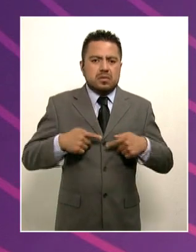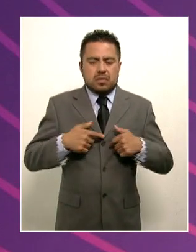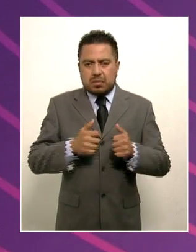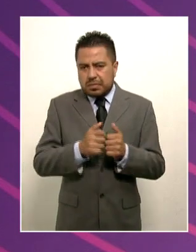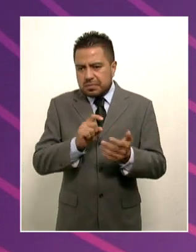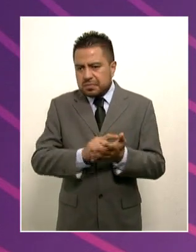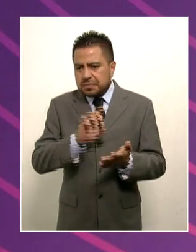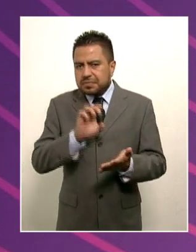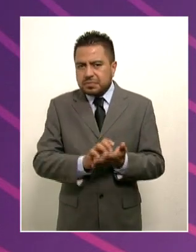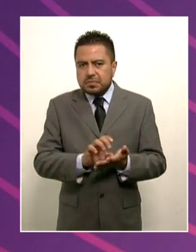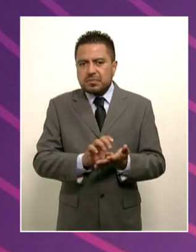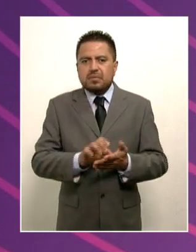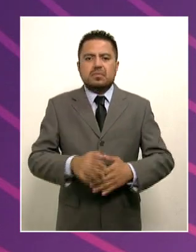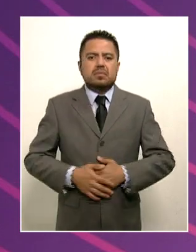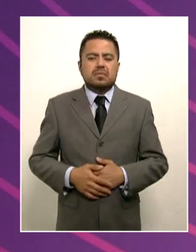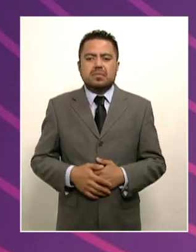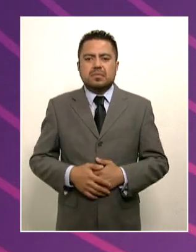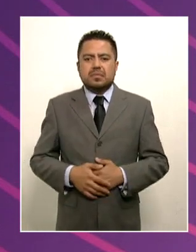con discapacidad.